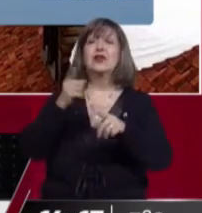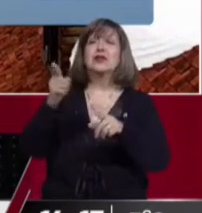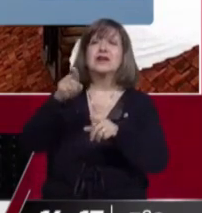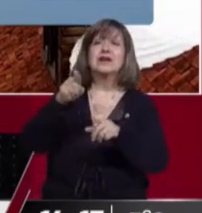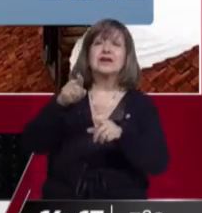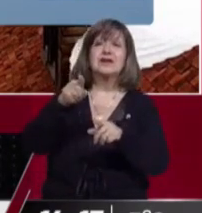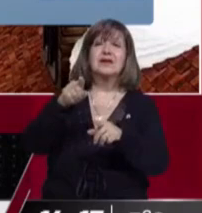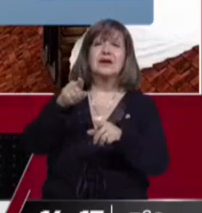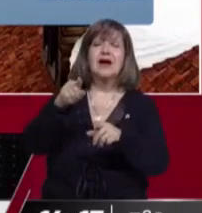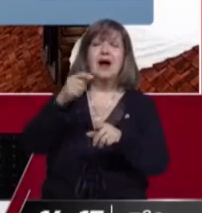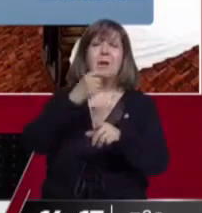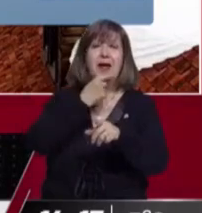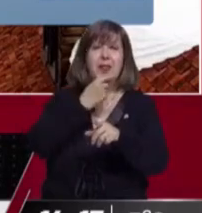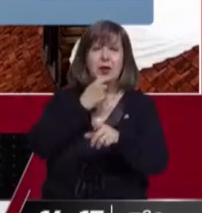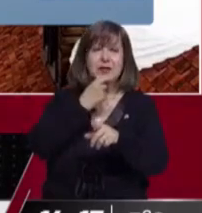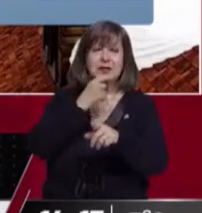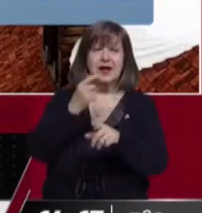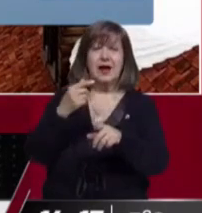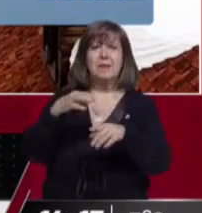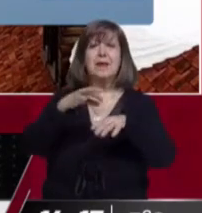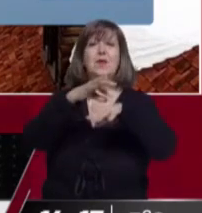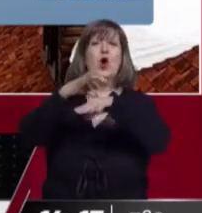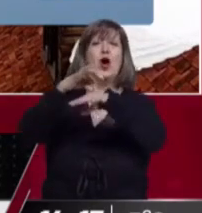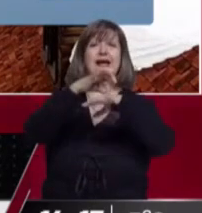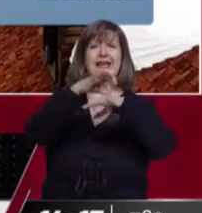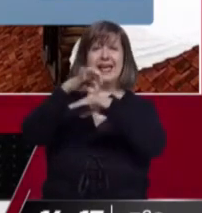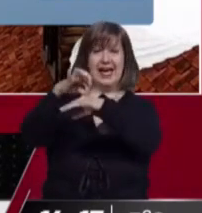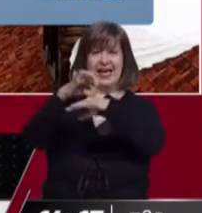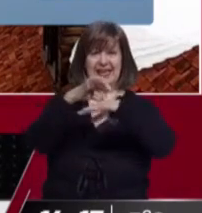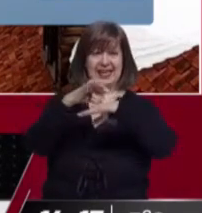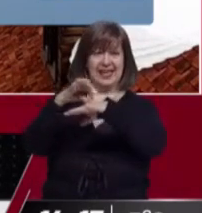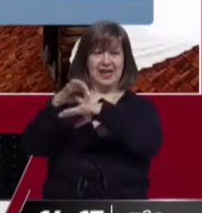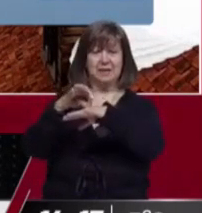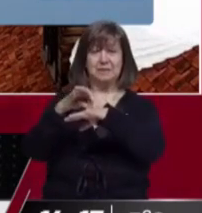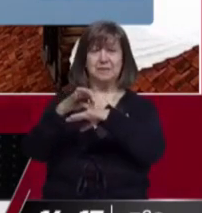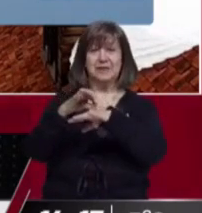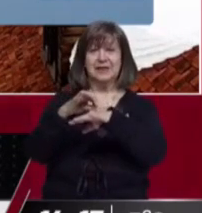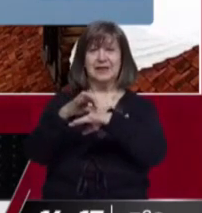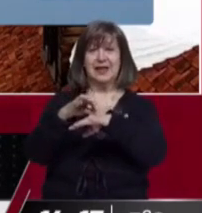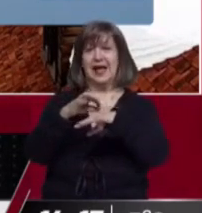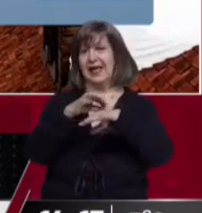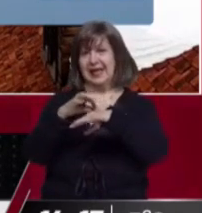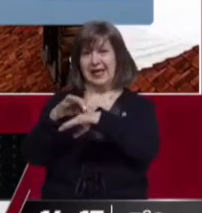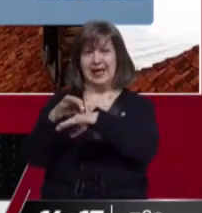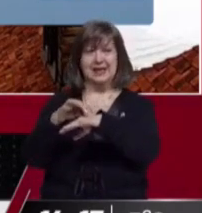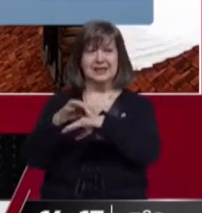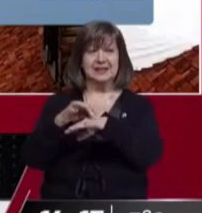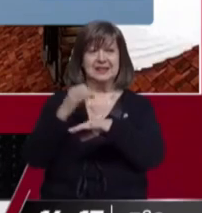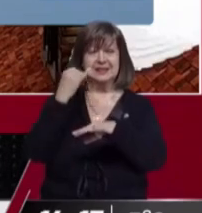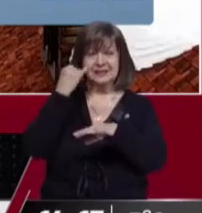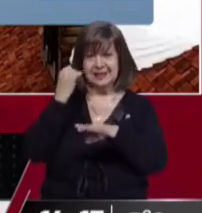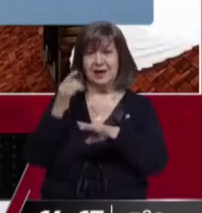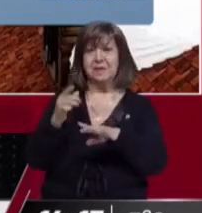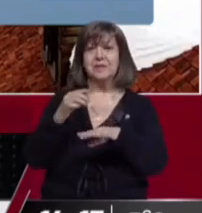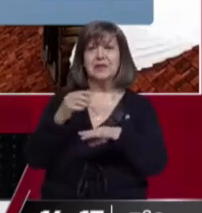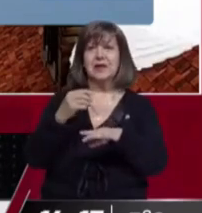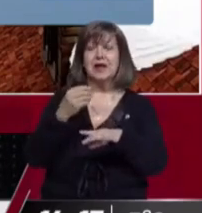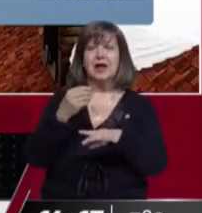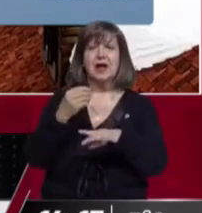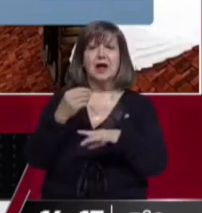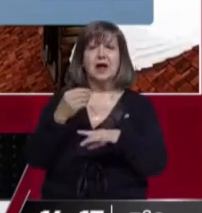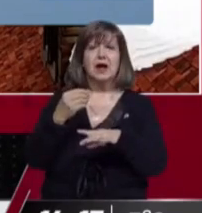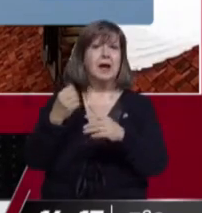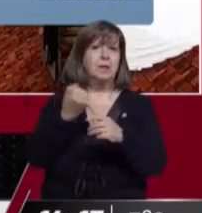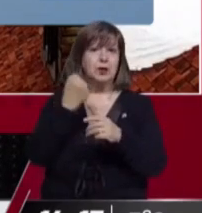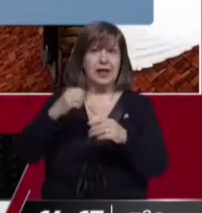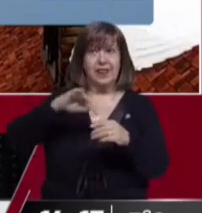dónde Mendocino guía Bueno bonita provecho con vos estuvimos sirve no que abran hasta